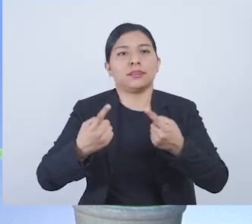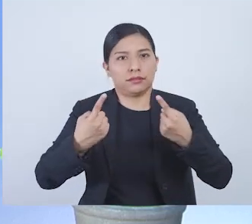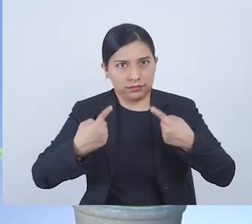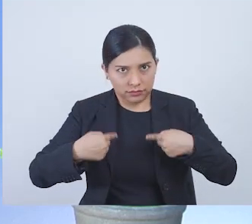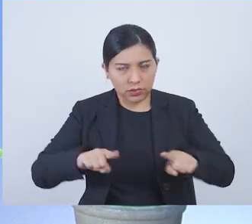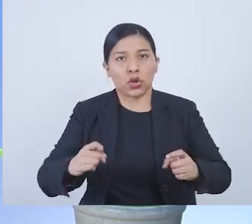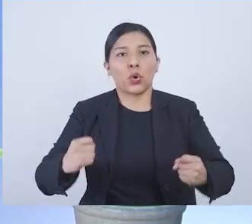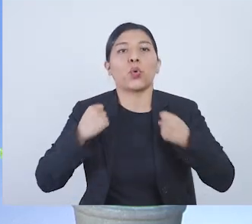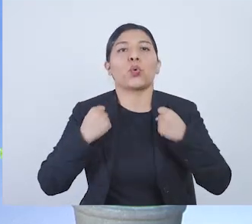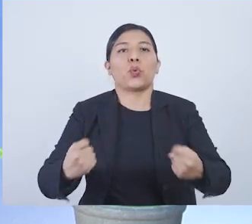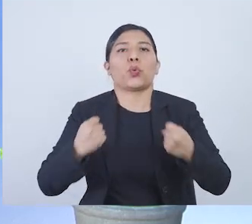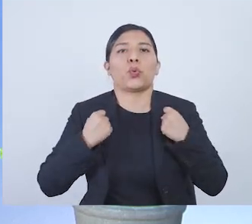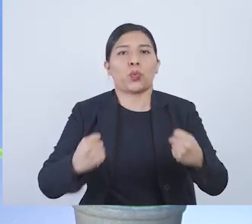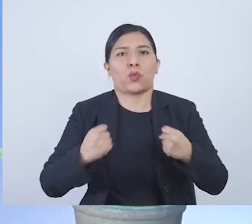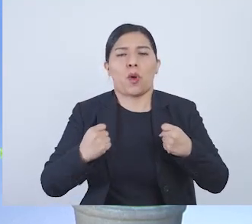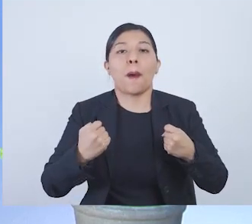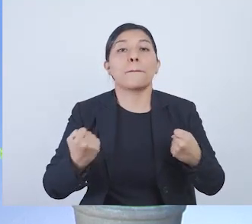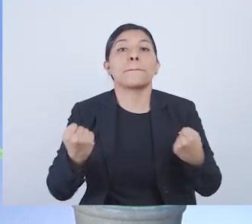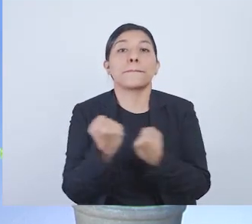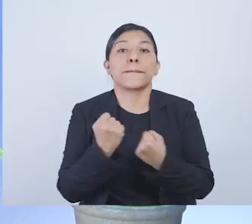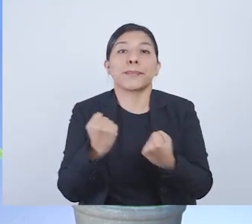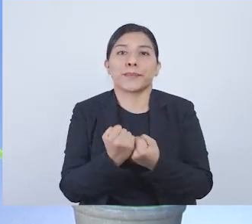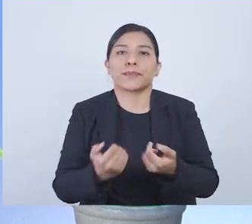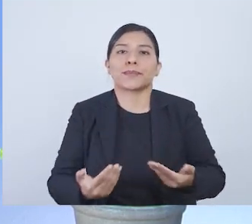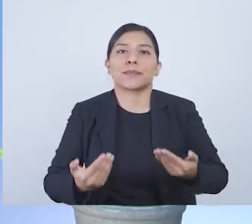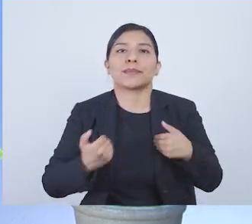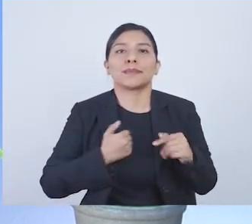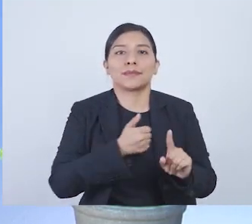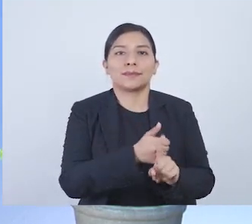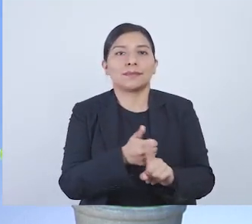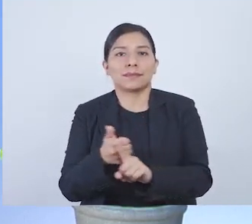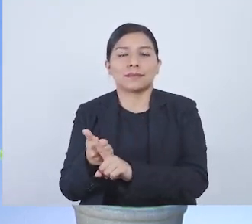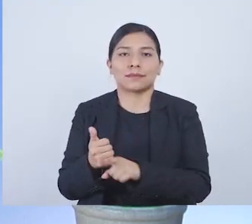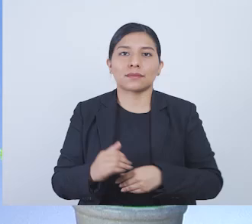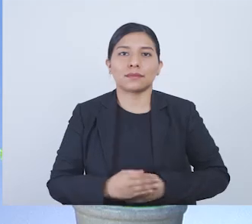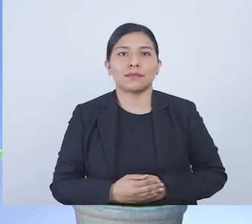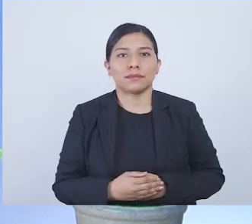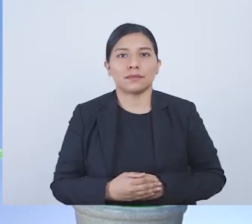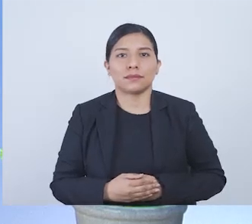los ejercicios. Estos ejercicios nos ayudan a cada uno de nosotros.